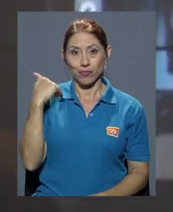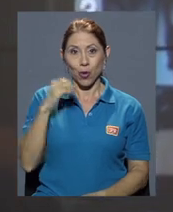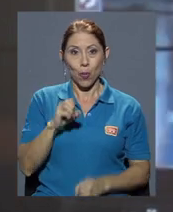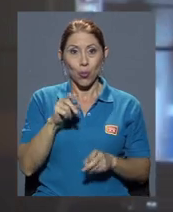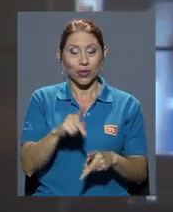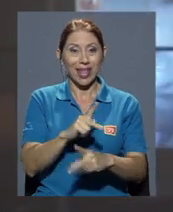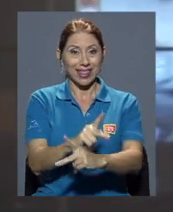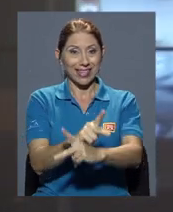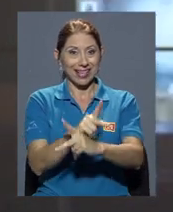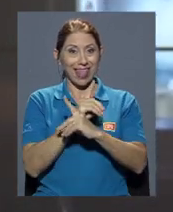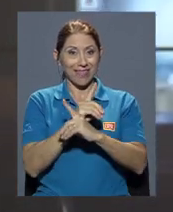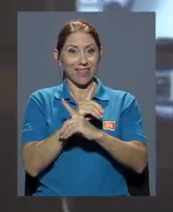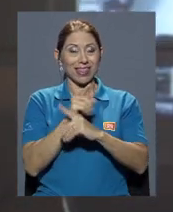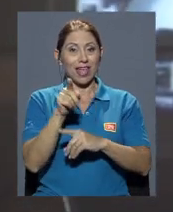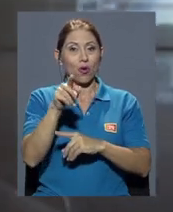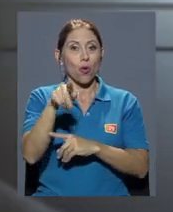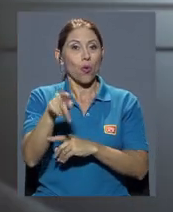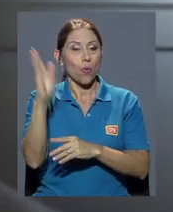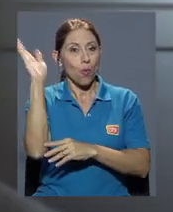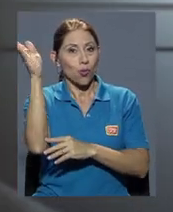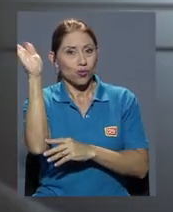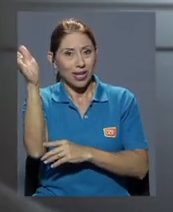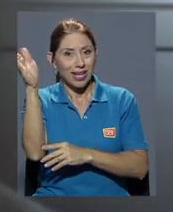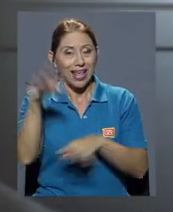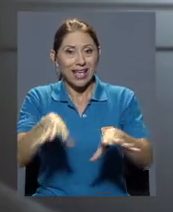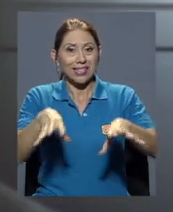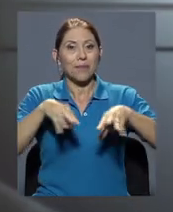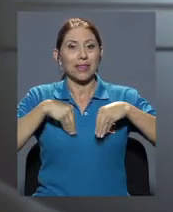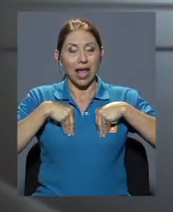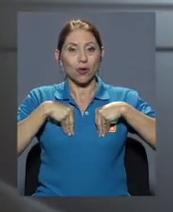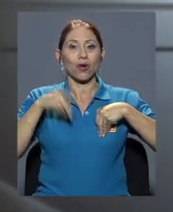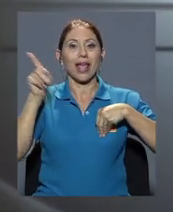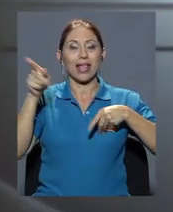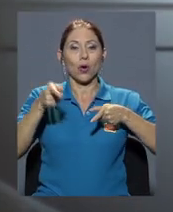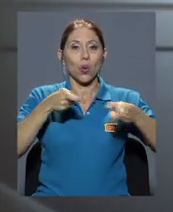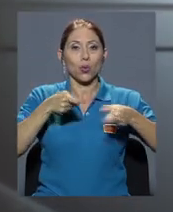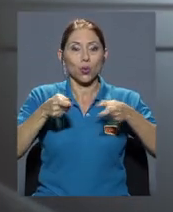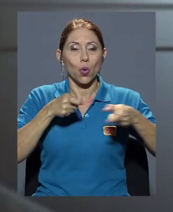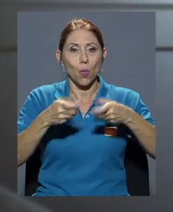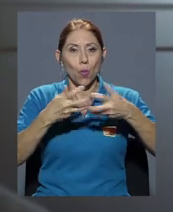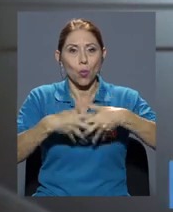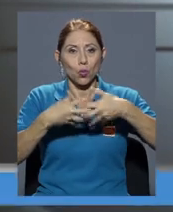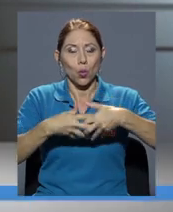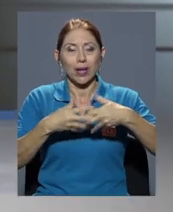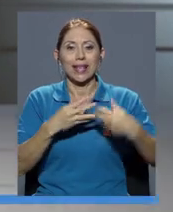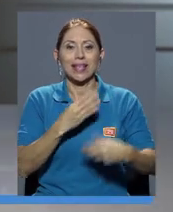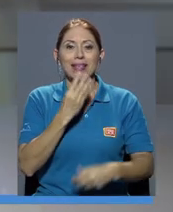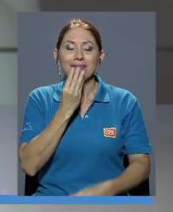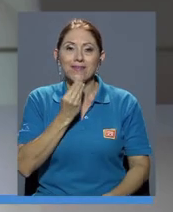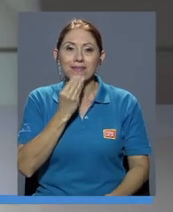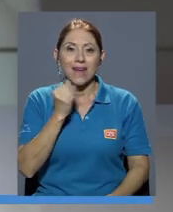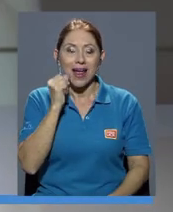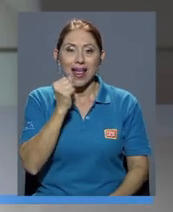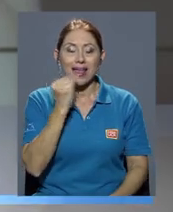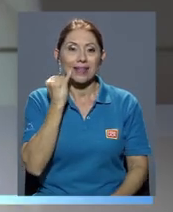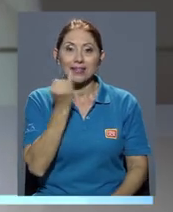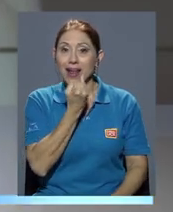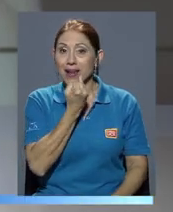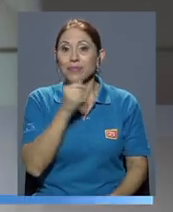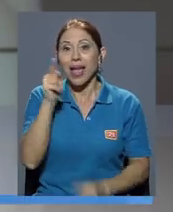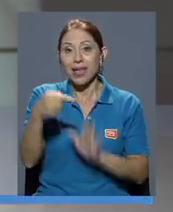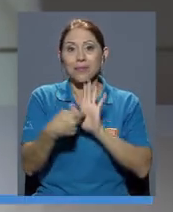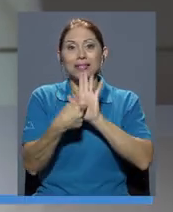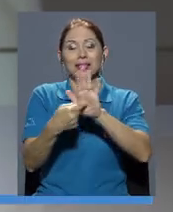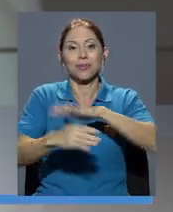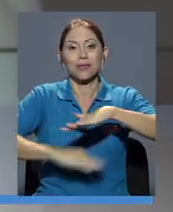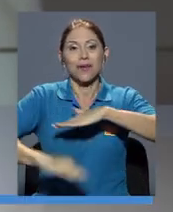un póster que nos aceptaron en la conferencia más importante, Motor Control, control motor, que se dio en Israel. Y ahí presentamos el avance del proyecto, que es básicamente